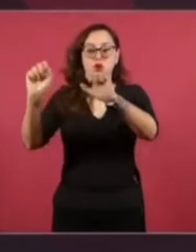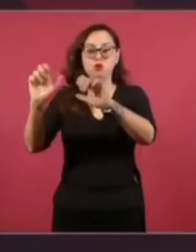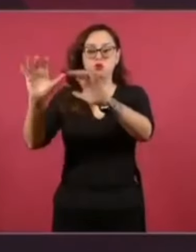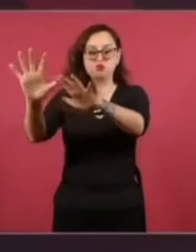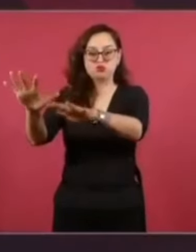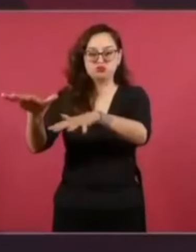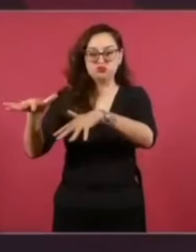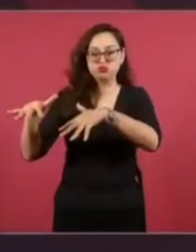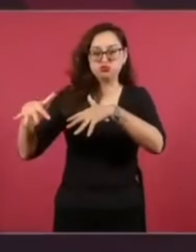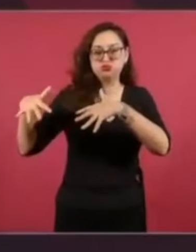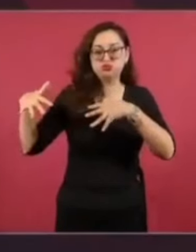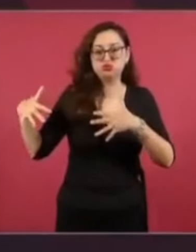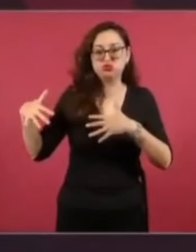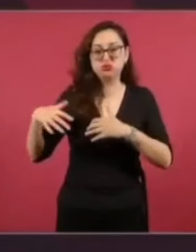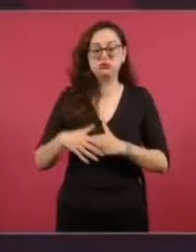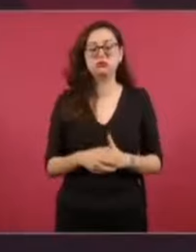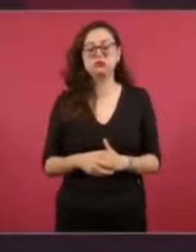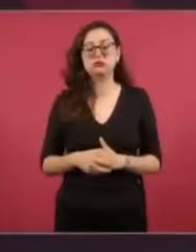los del PRI dicen: